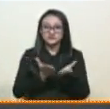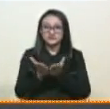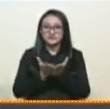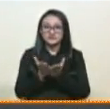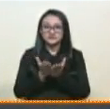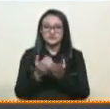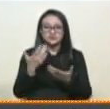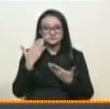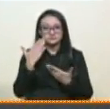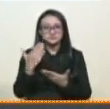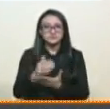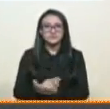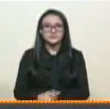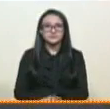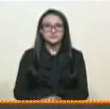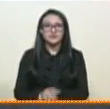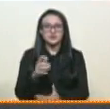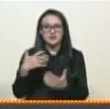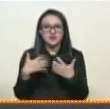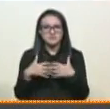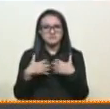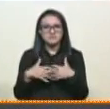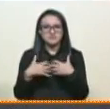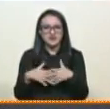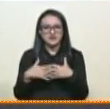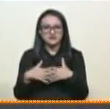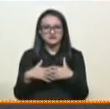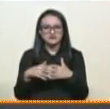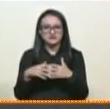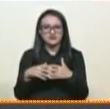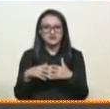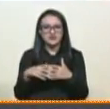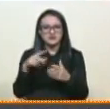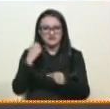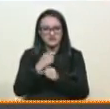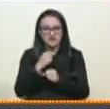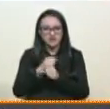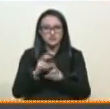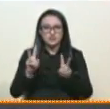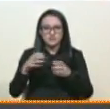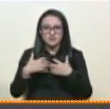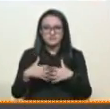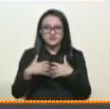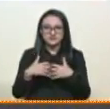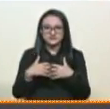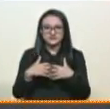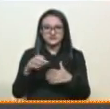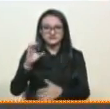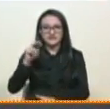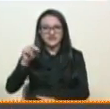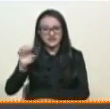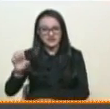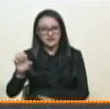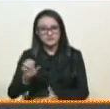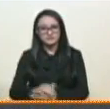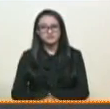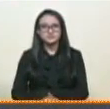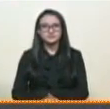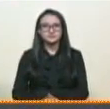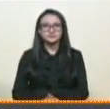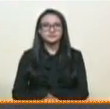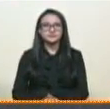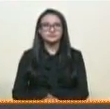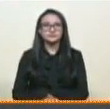Socorro Hernández, ¿no?, sobre esta empresa, bueno, que va a estar trabajando de la mano del Consejo Nacional Electoral en los próximos comicios?